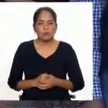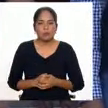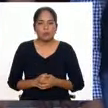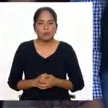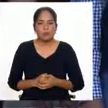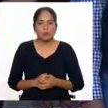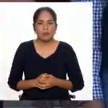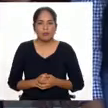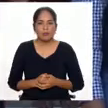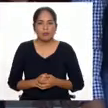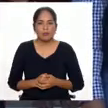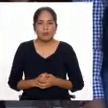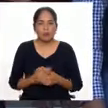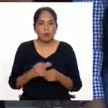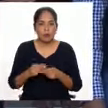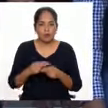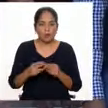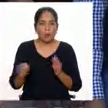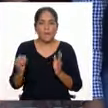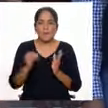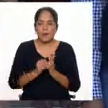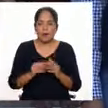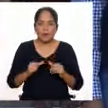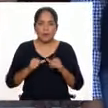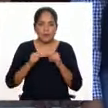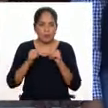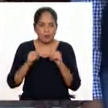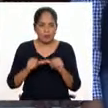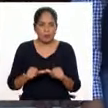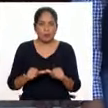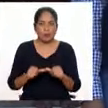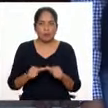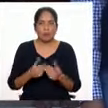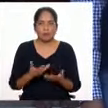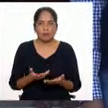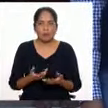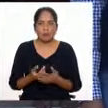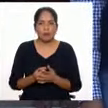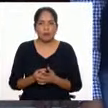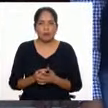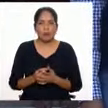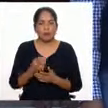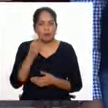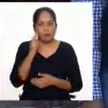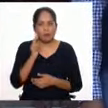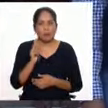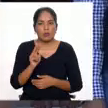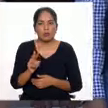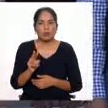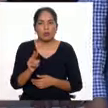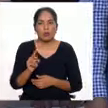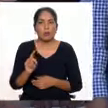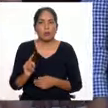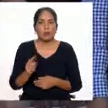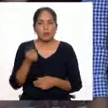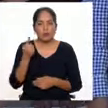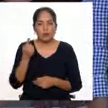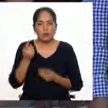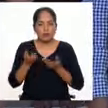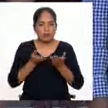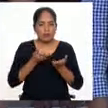próxima, hay que continuar mirando y volteando la mirada hacia el primer nivel de